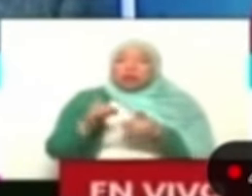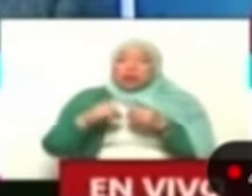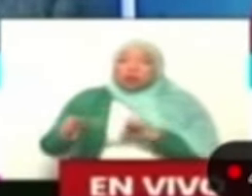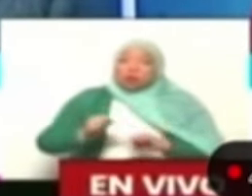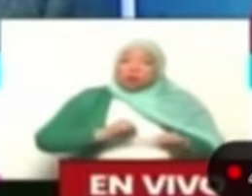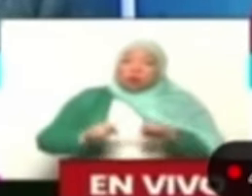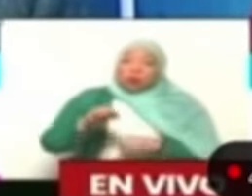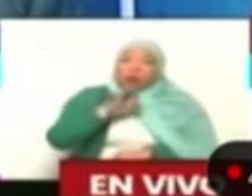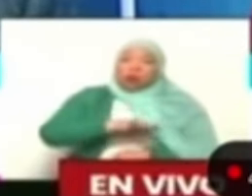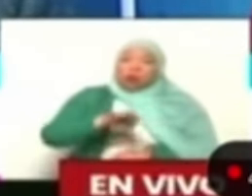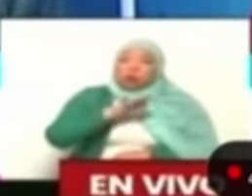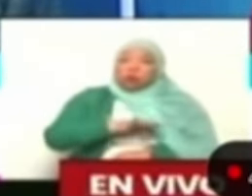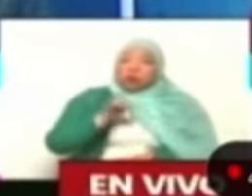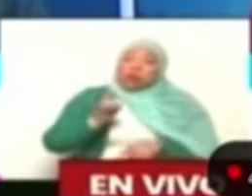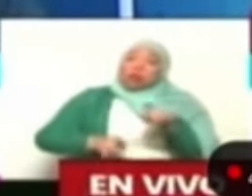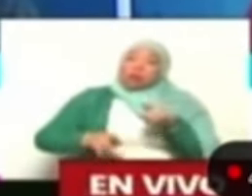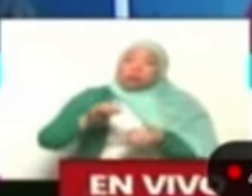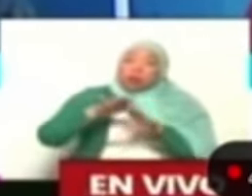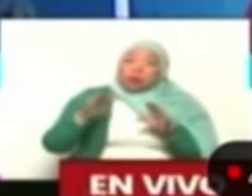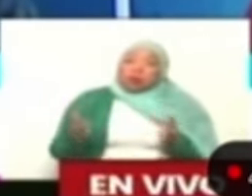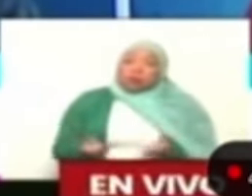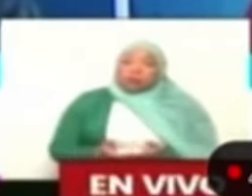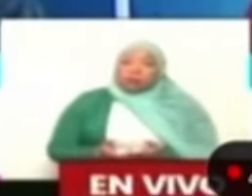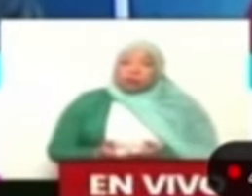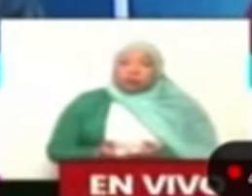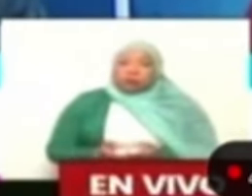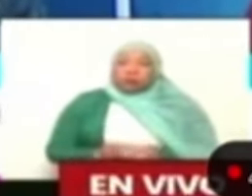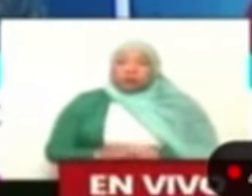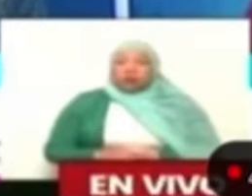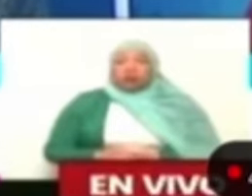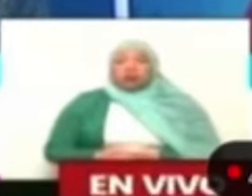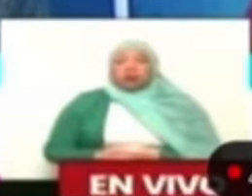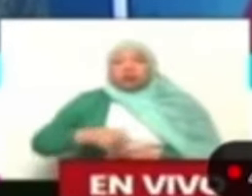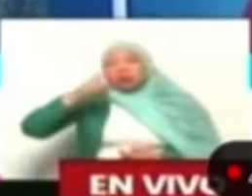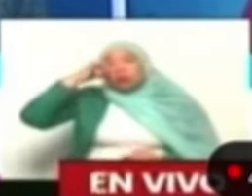movimientos revolucionarios en algunos lugares del mundo. Y